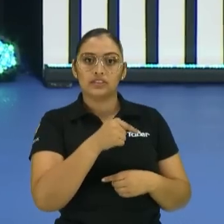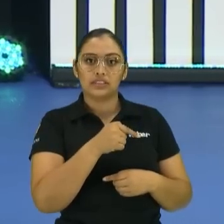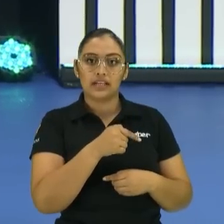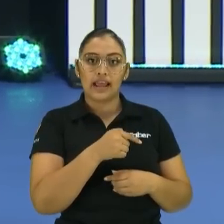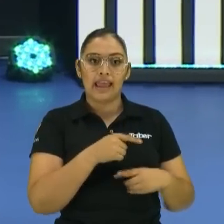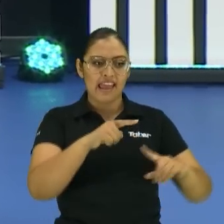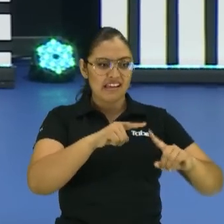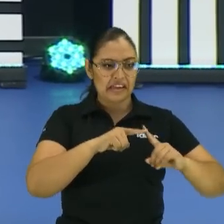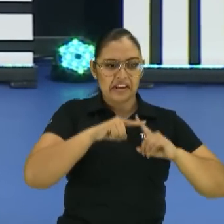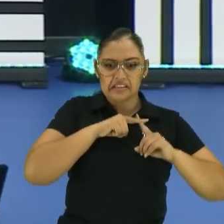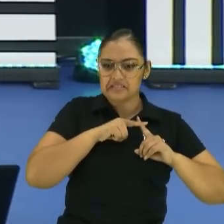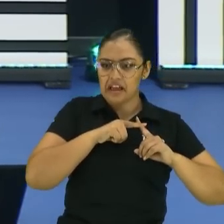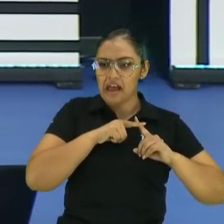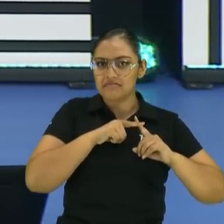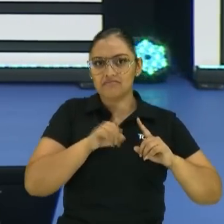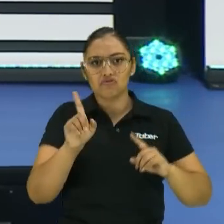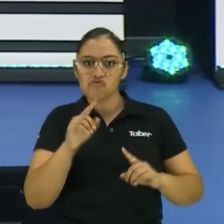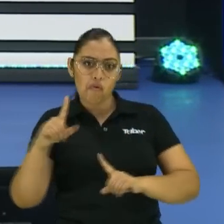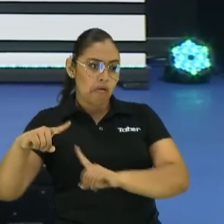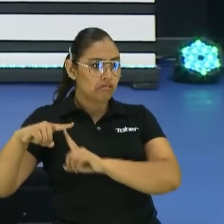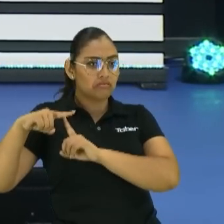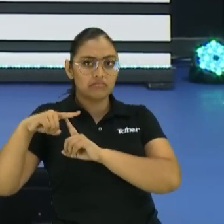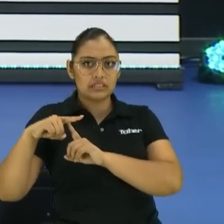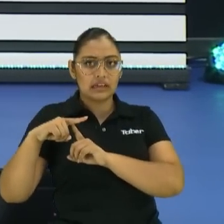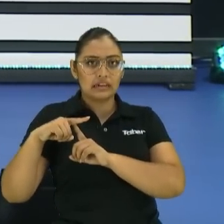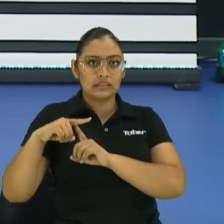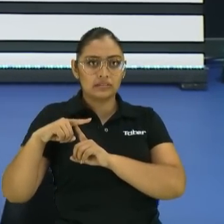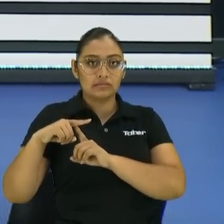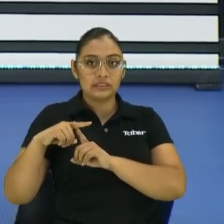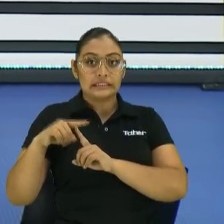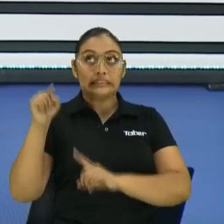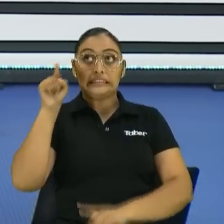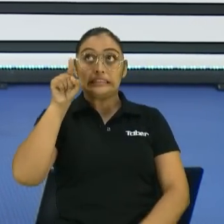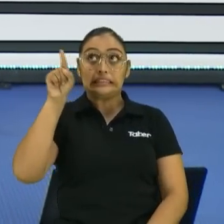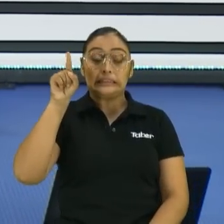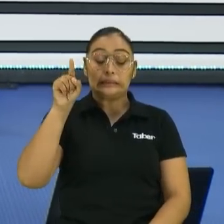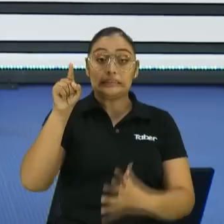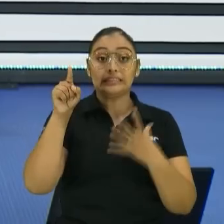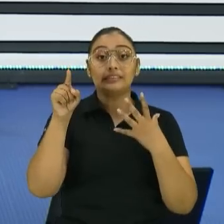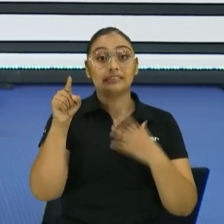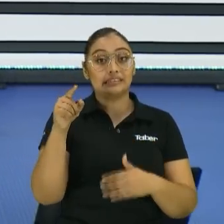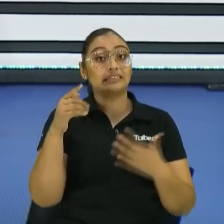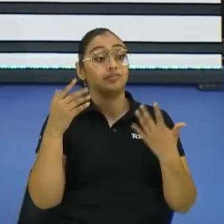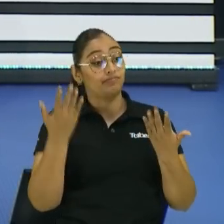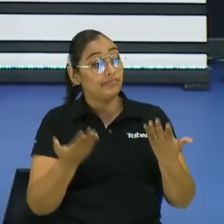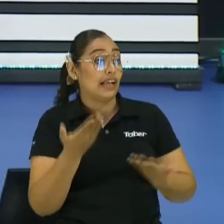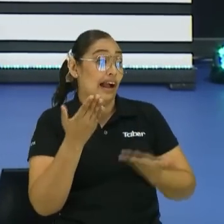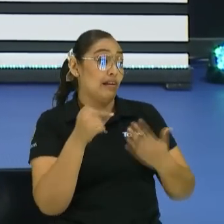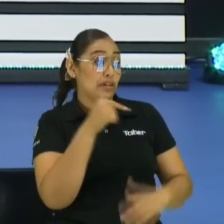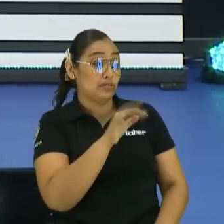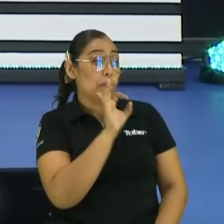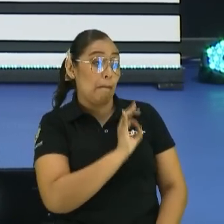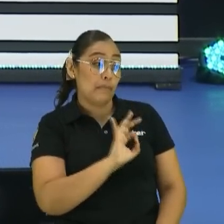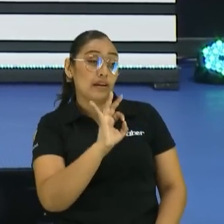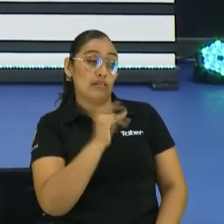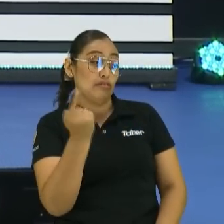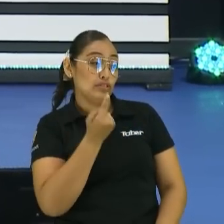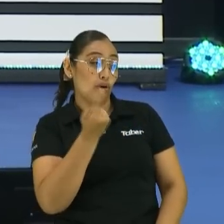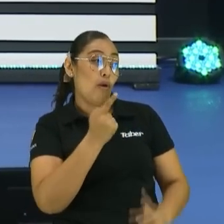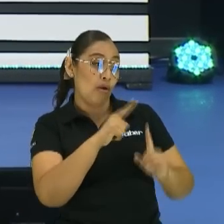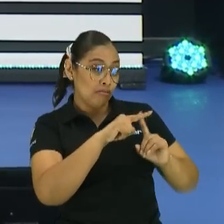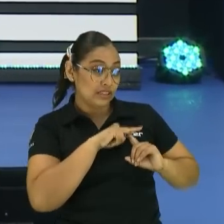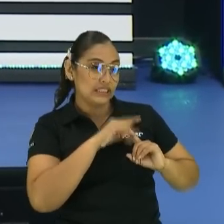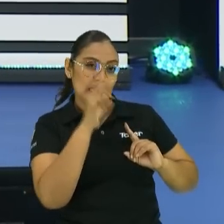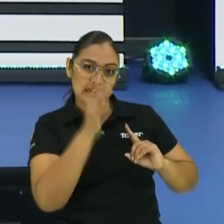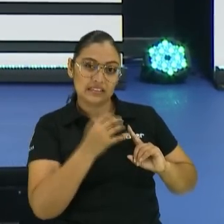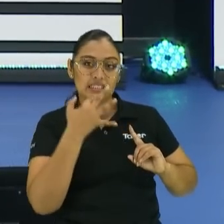fueres frío o caliente el Ojalá de Dios Cuántos de nosotros sin notarlo nos hemos ido